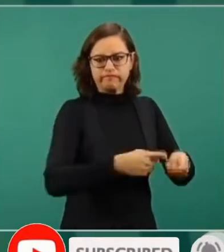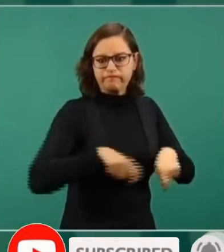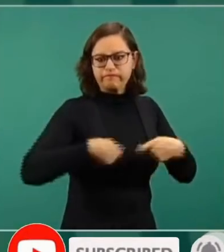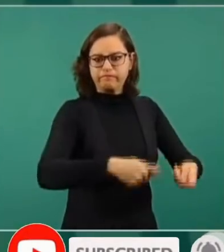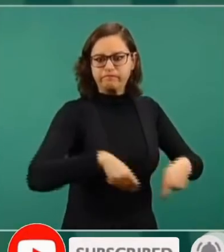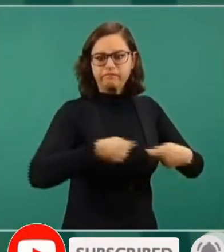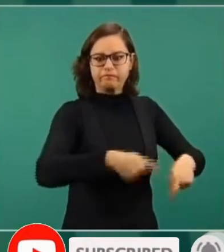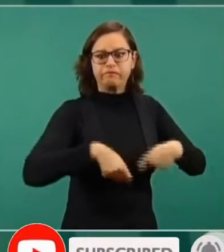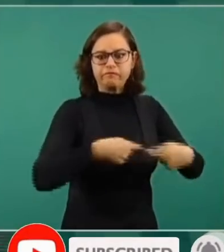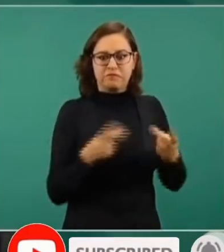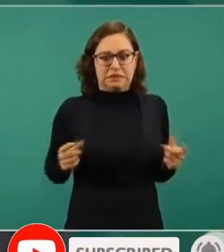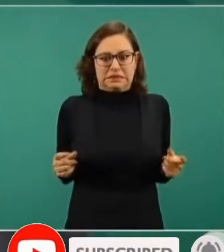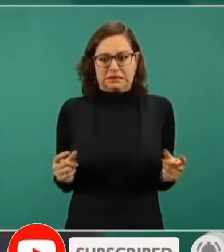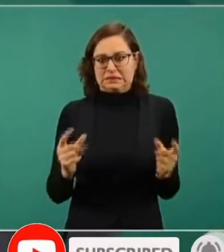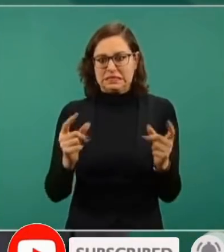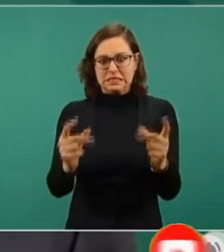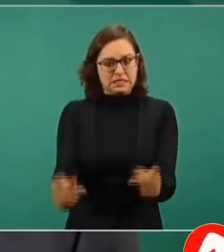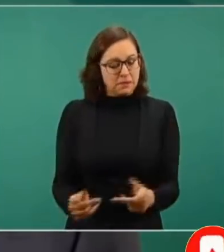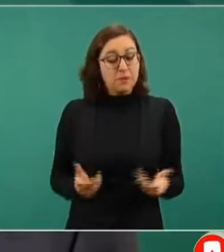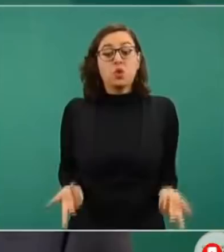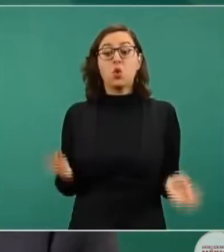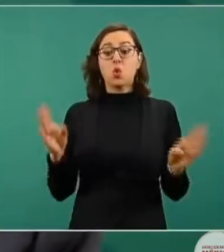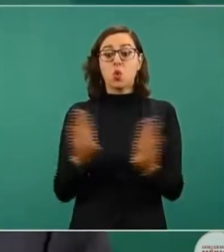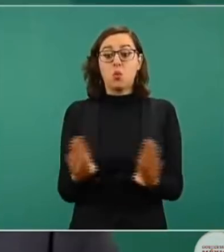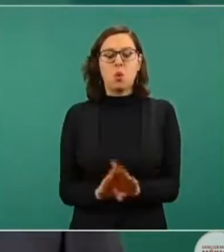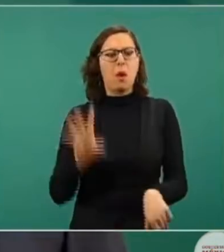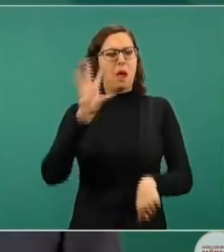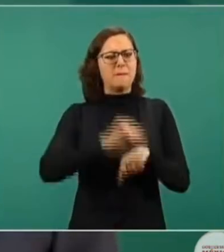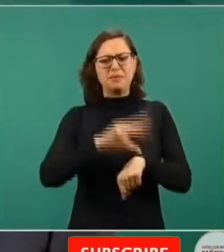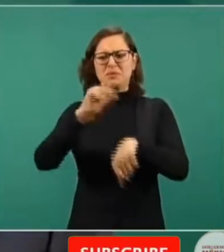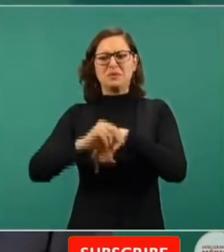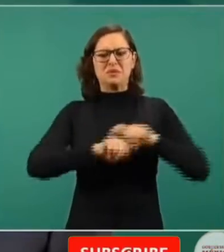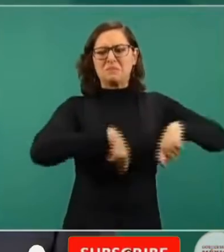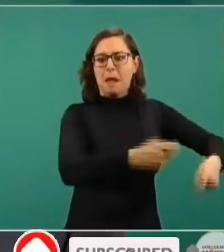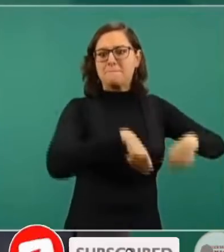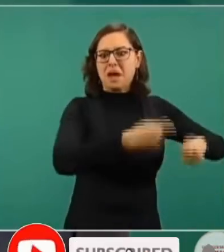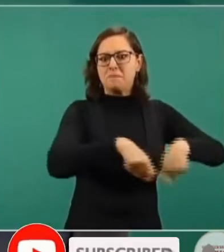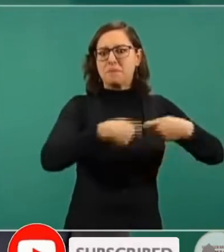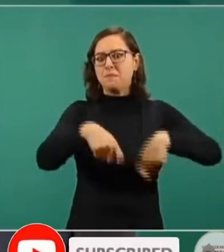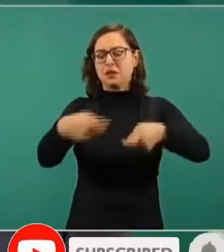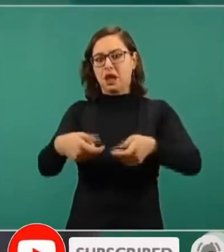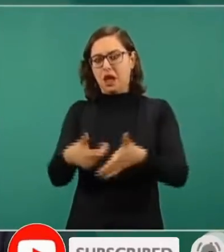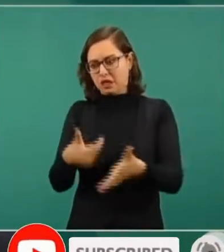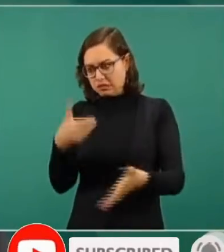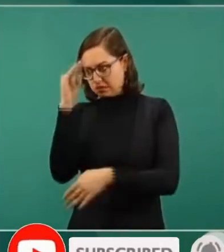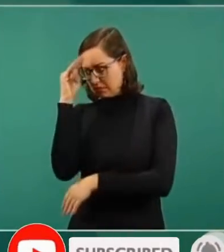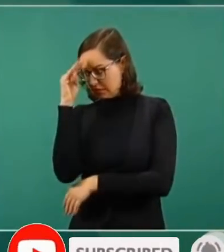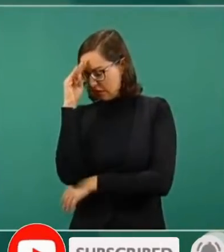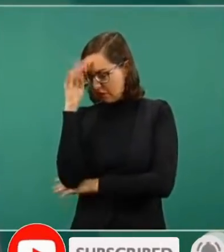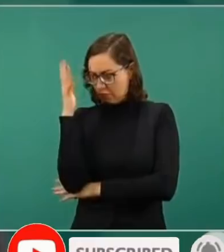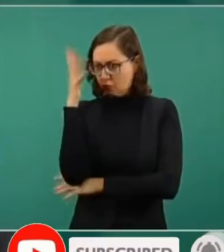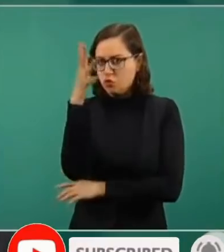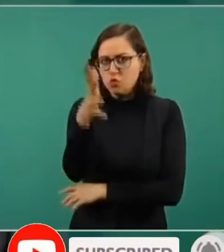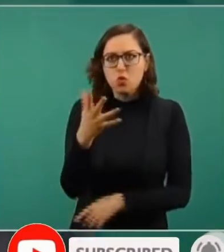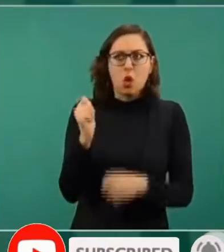con esta desesperación, otorgó permisos sin ninguna planeación, sin considerar la demanda futura, creando